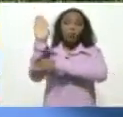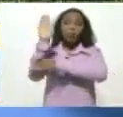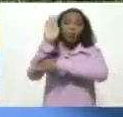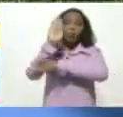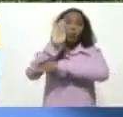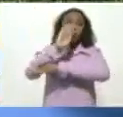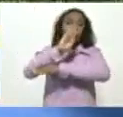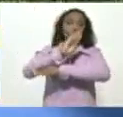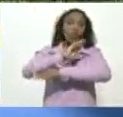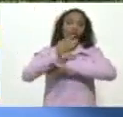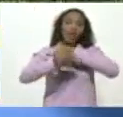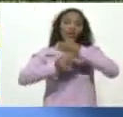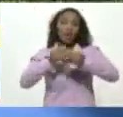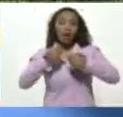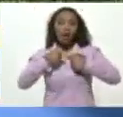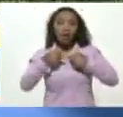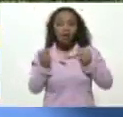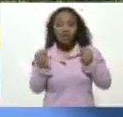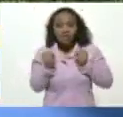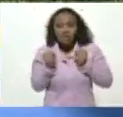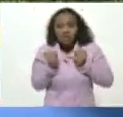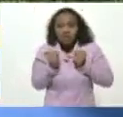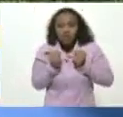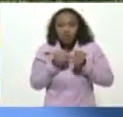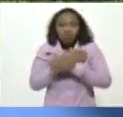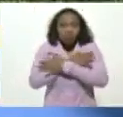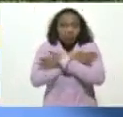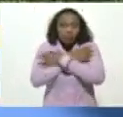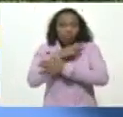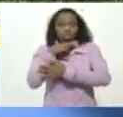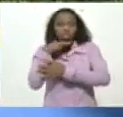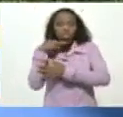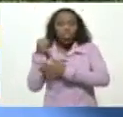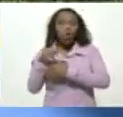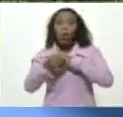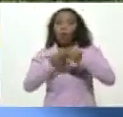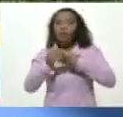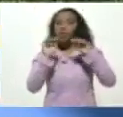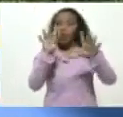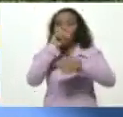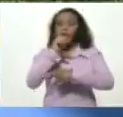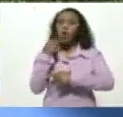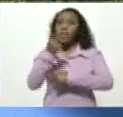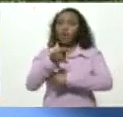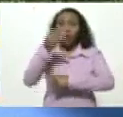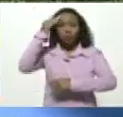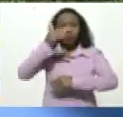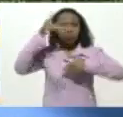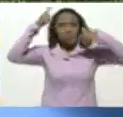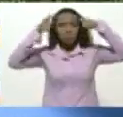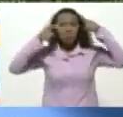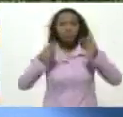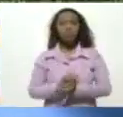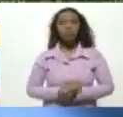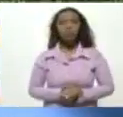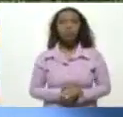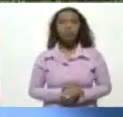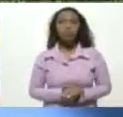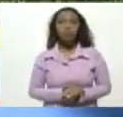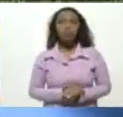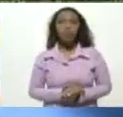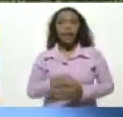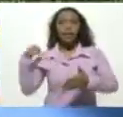frito sabroso aquí, frito sabroso. Como hace 9 años lo dijo el comandante, en